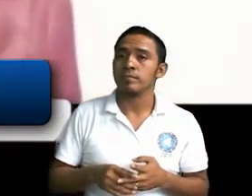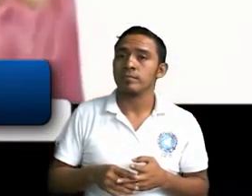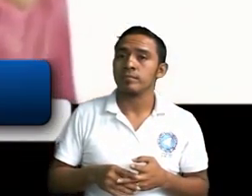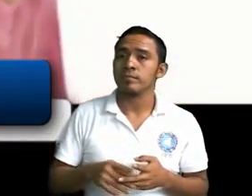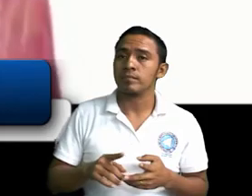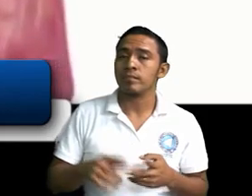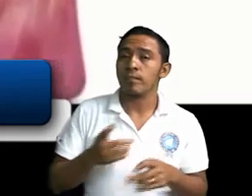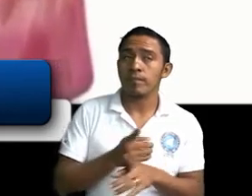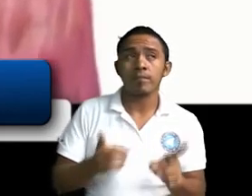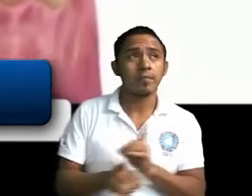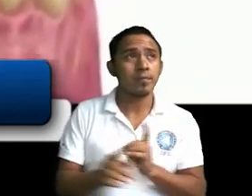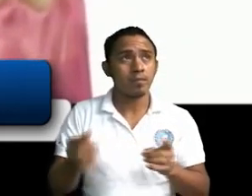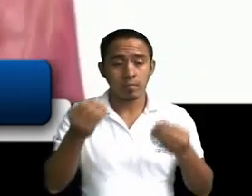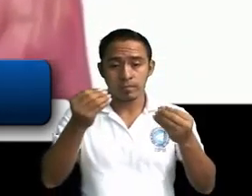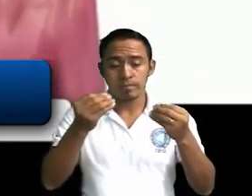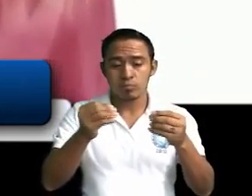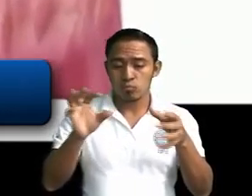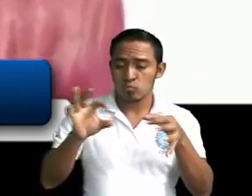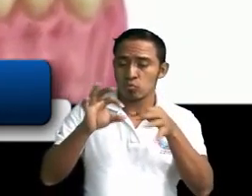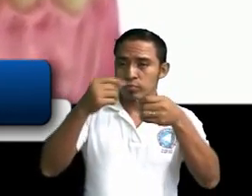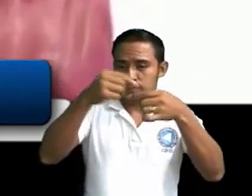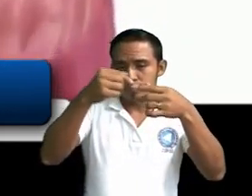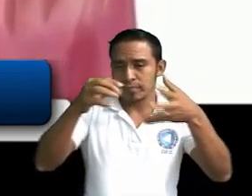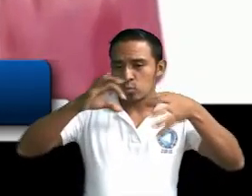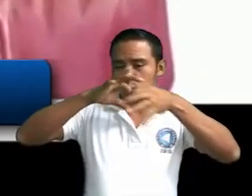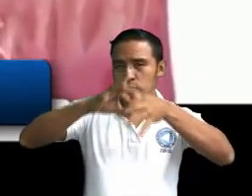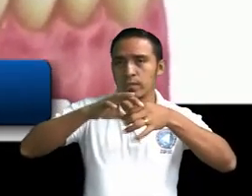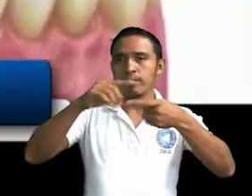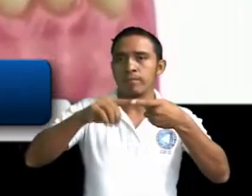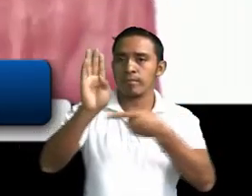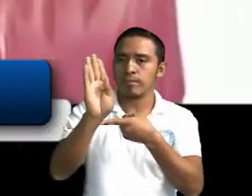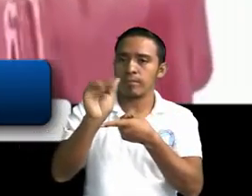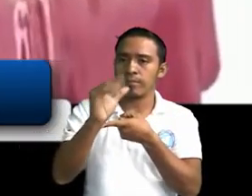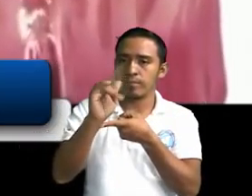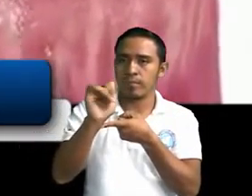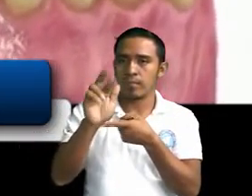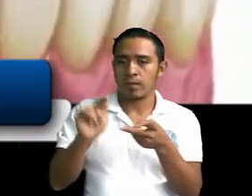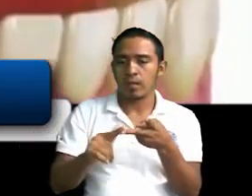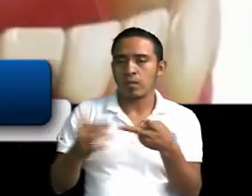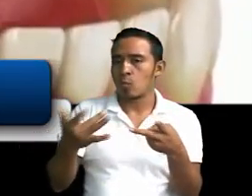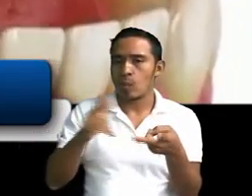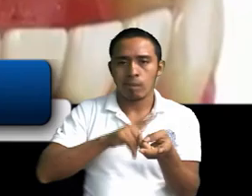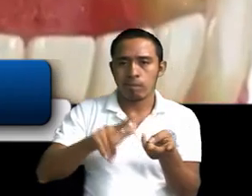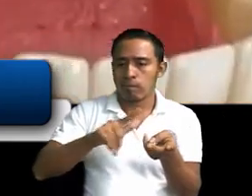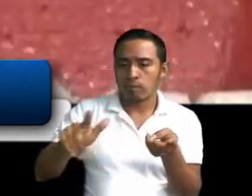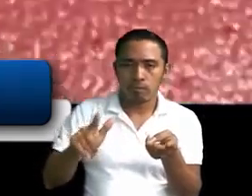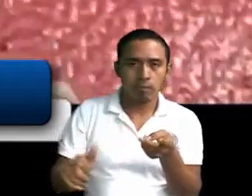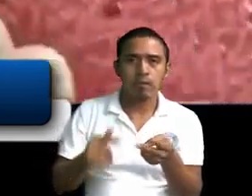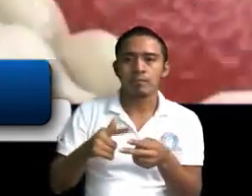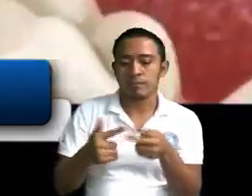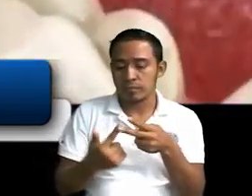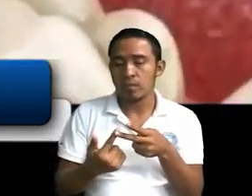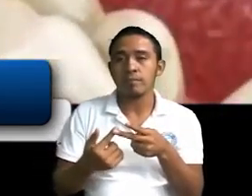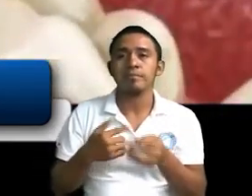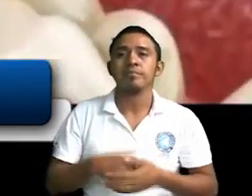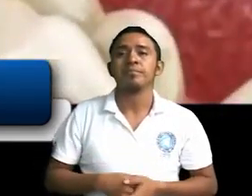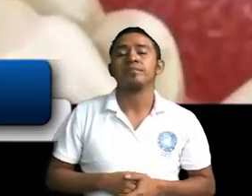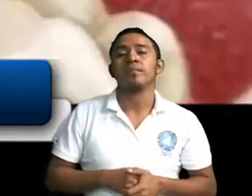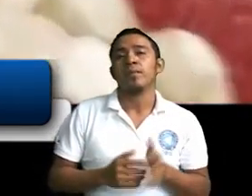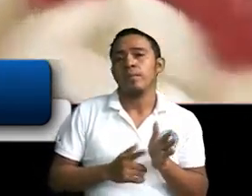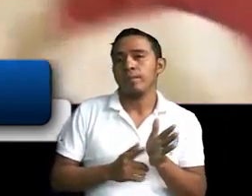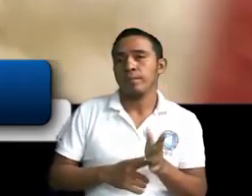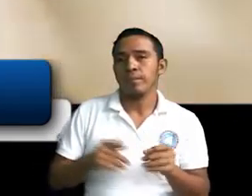varios factores tienen que unirse en este caso bacterias falta de higiene sobre todo entonces un paciente por